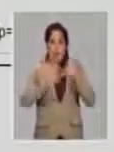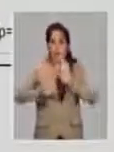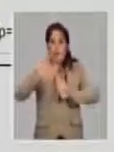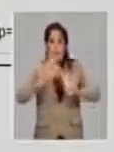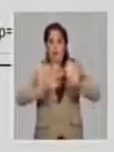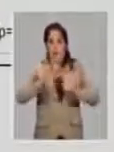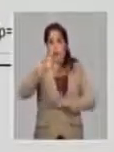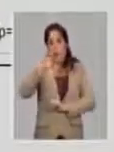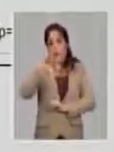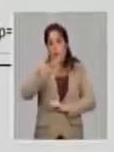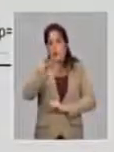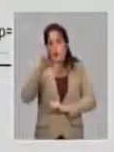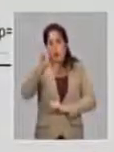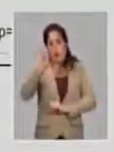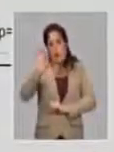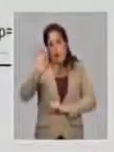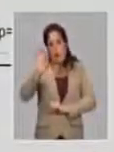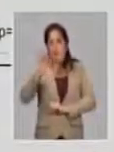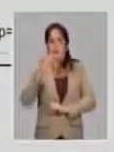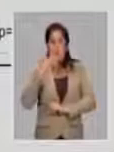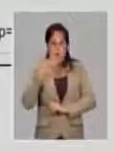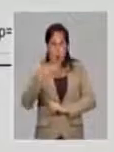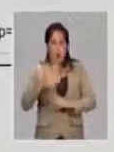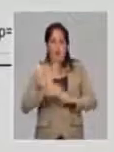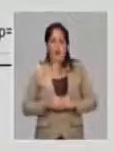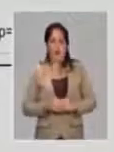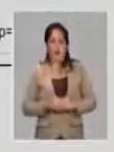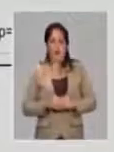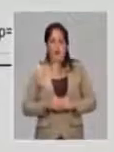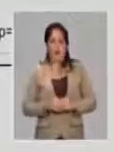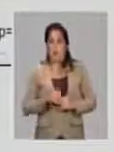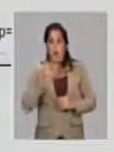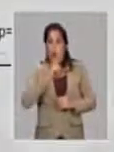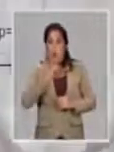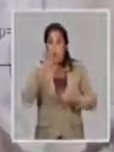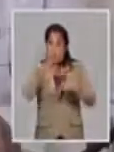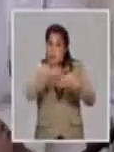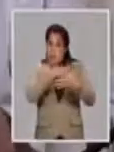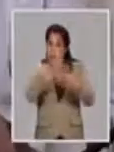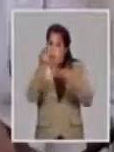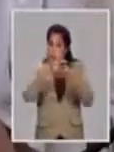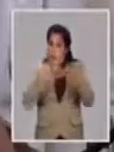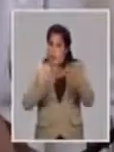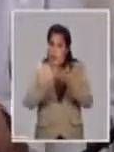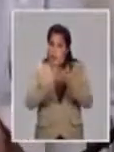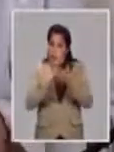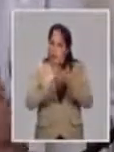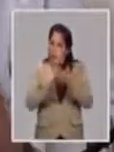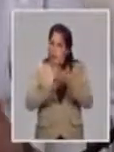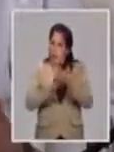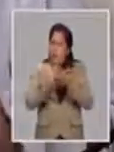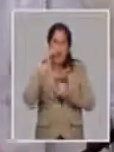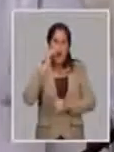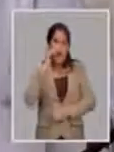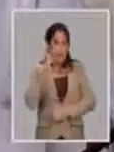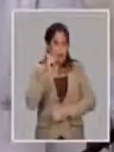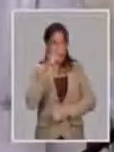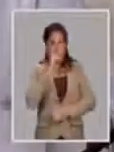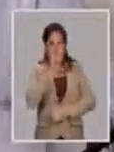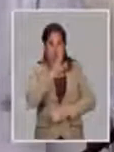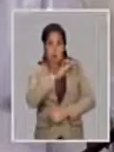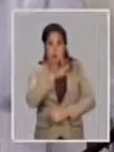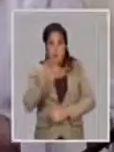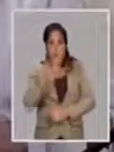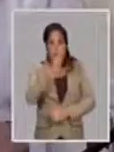con inhibiciones entre 80 y 90%. Más efectivo. También, aunque no se graficó, podemos decir que con este esquema, al